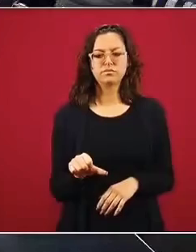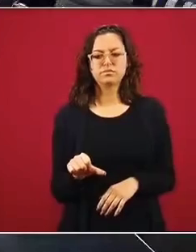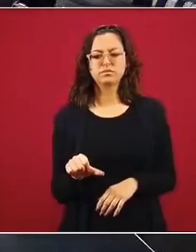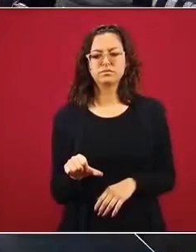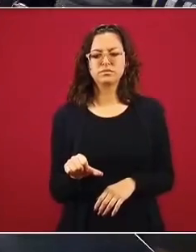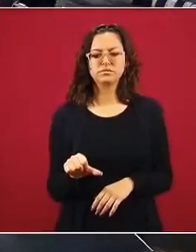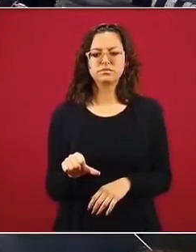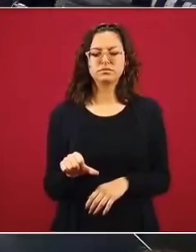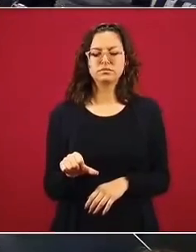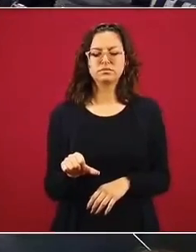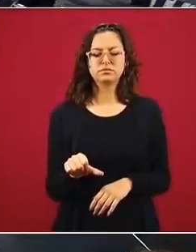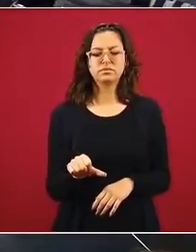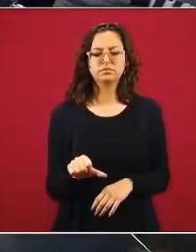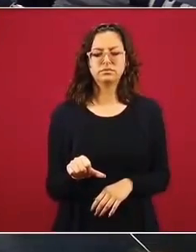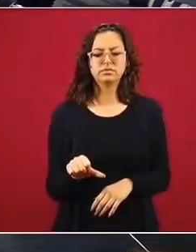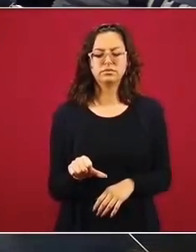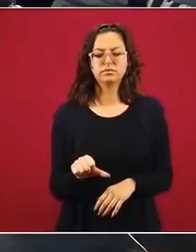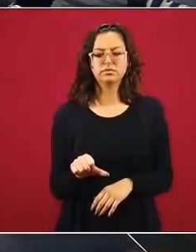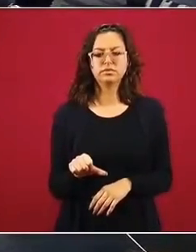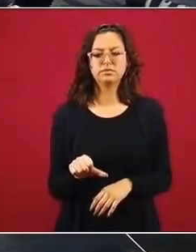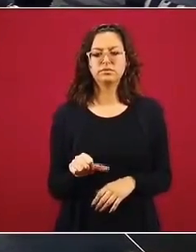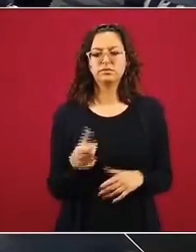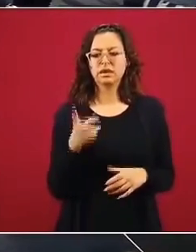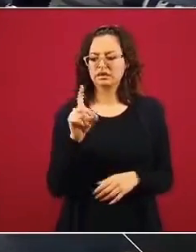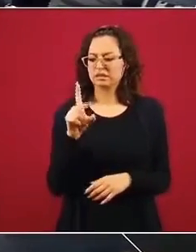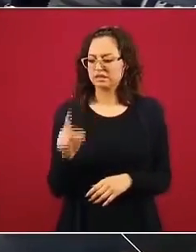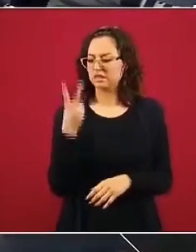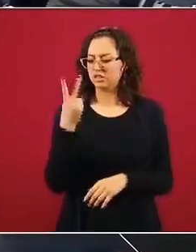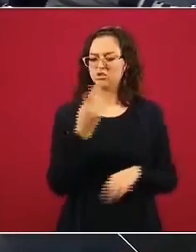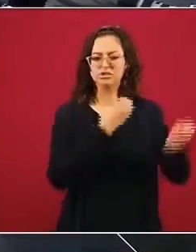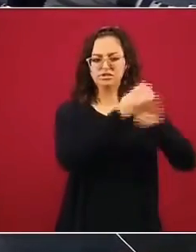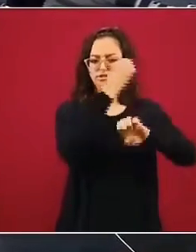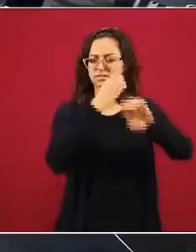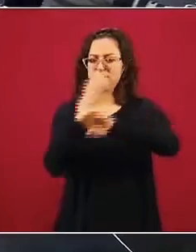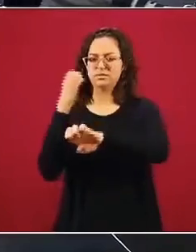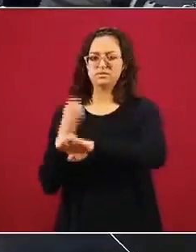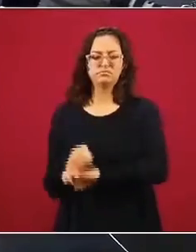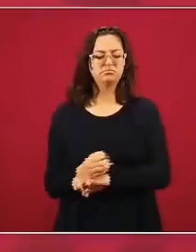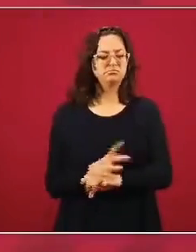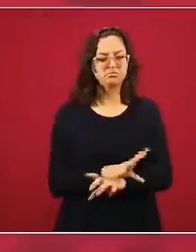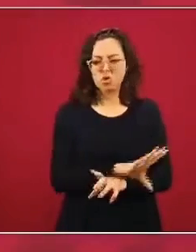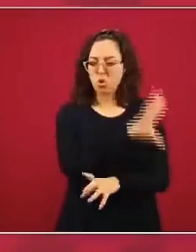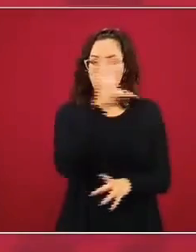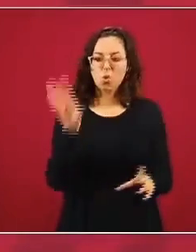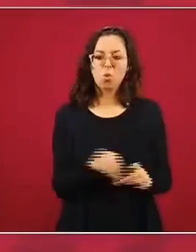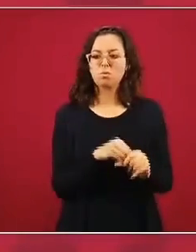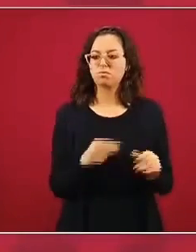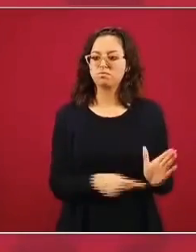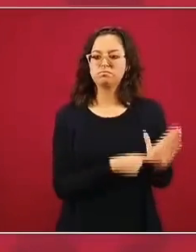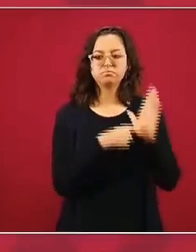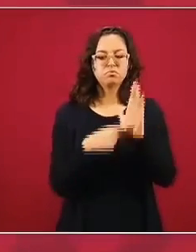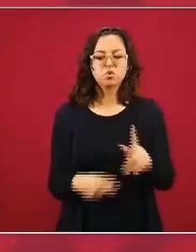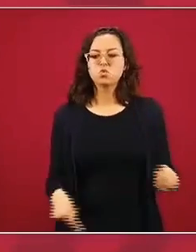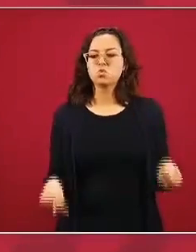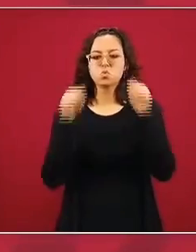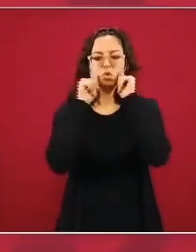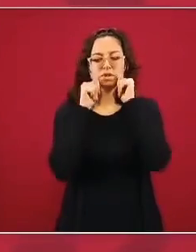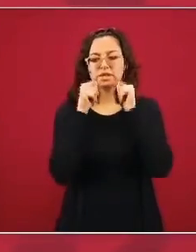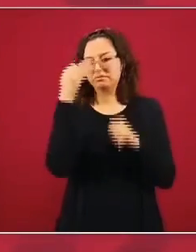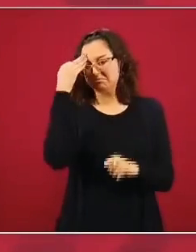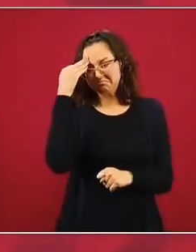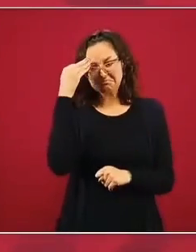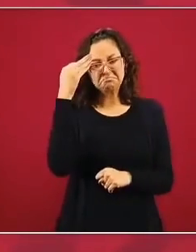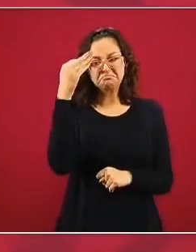dé a conocer lo que pasa en los 32 estados, aunque lleve tiempo. O